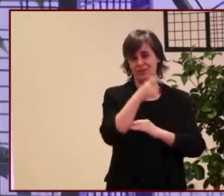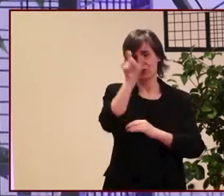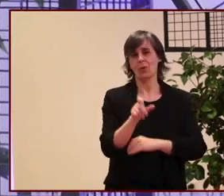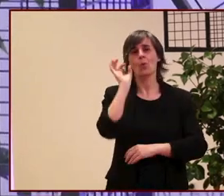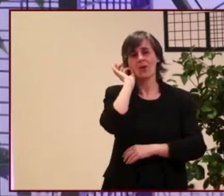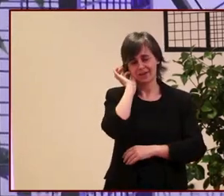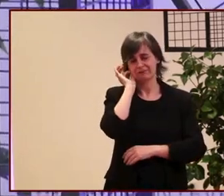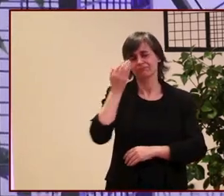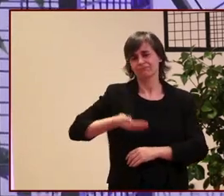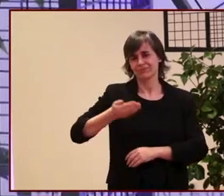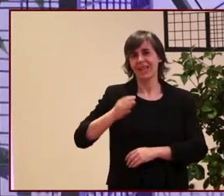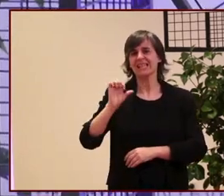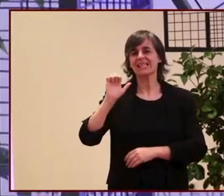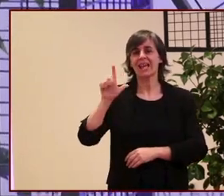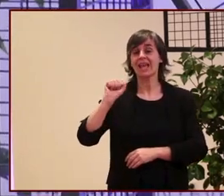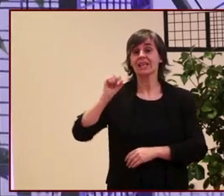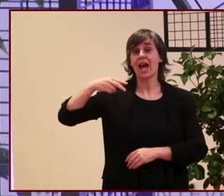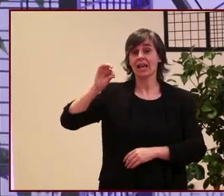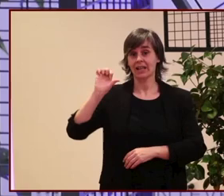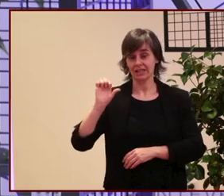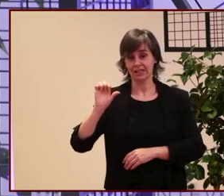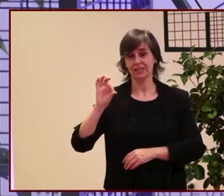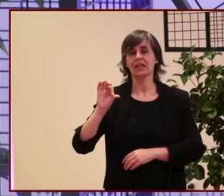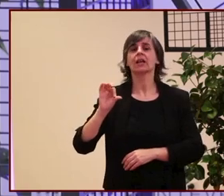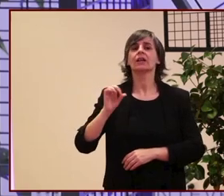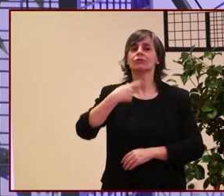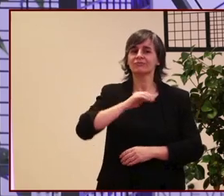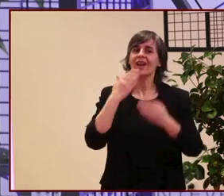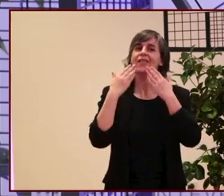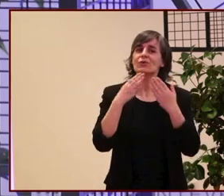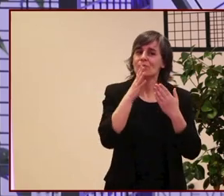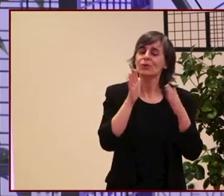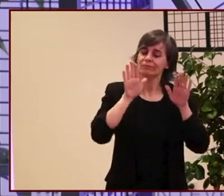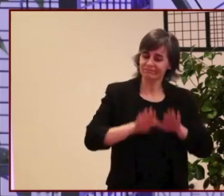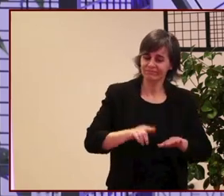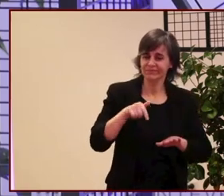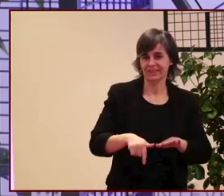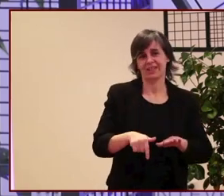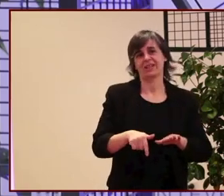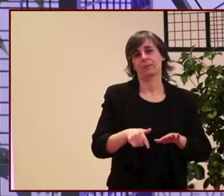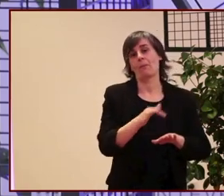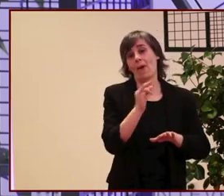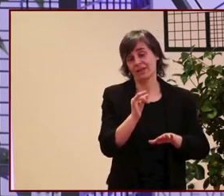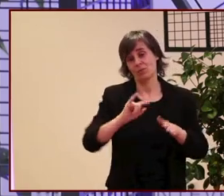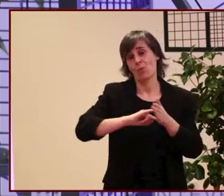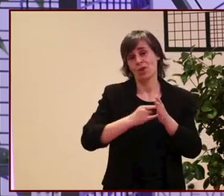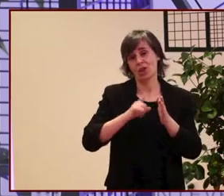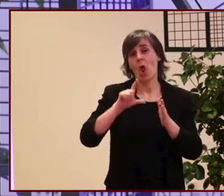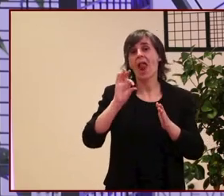sellanes la que agradecemos su presencia y nos hiciera partícipes de su proyecto las locas